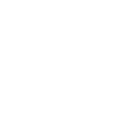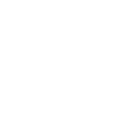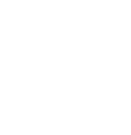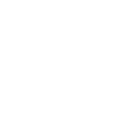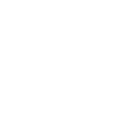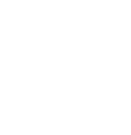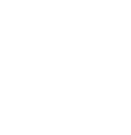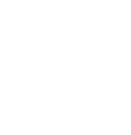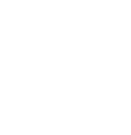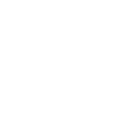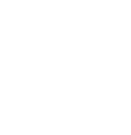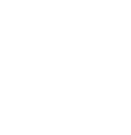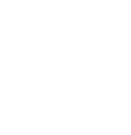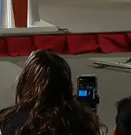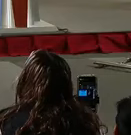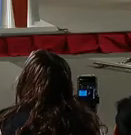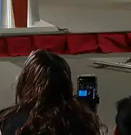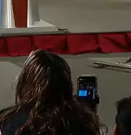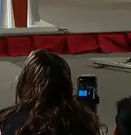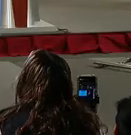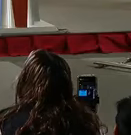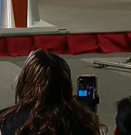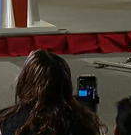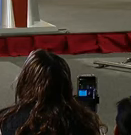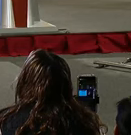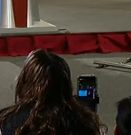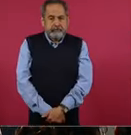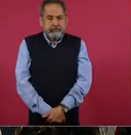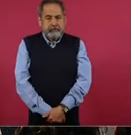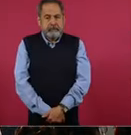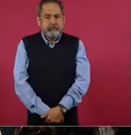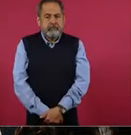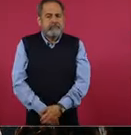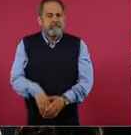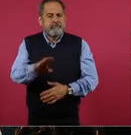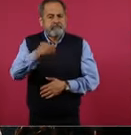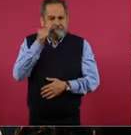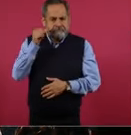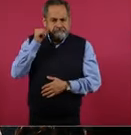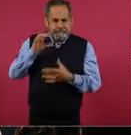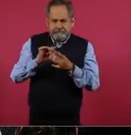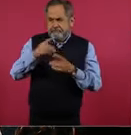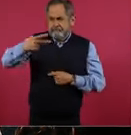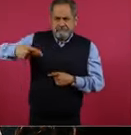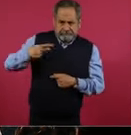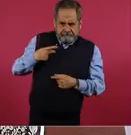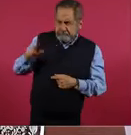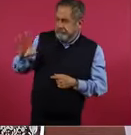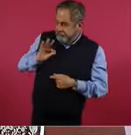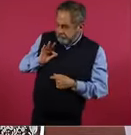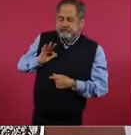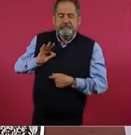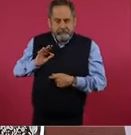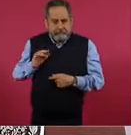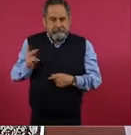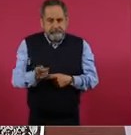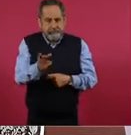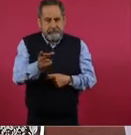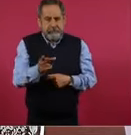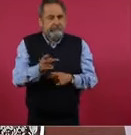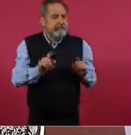hasta el 22 de julio. Finalmente, presidente, si me lo permite, el día de ayer hubo una pregunta. Usted nos instruyó que pudiéramos